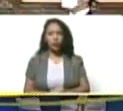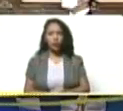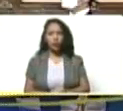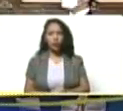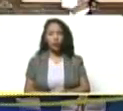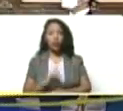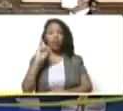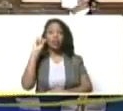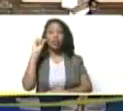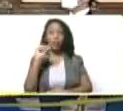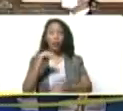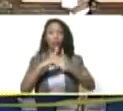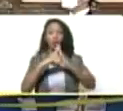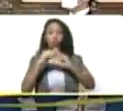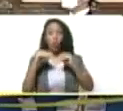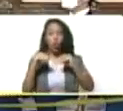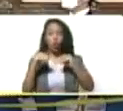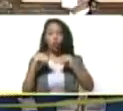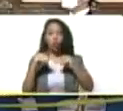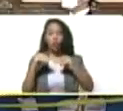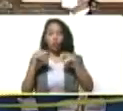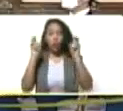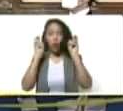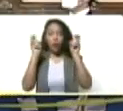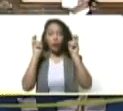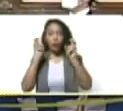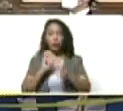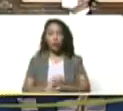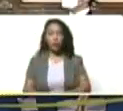y también de todos los ropajes.